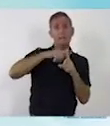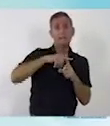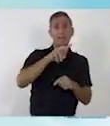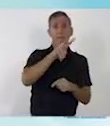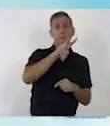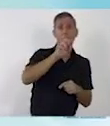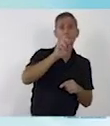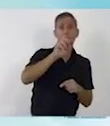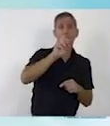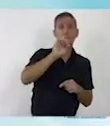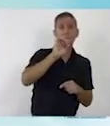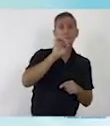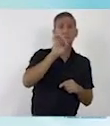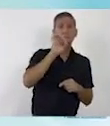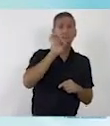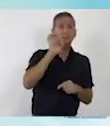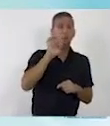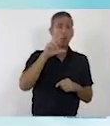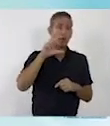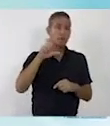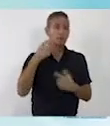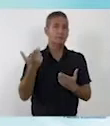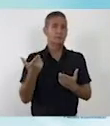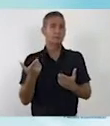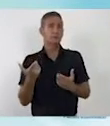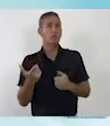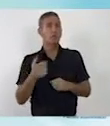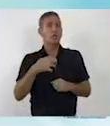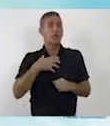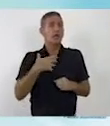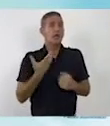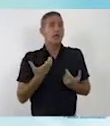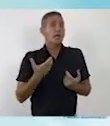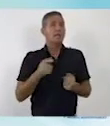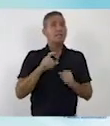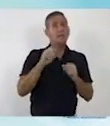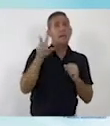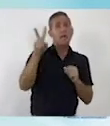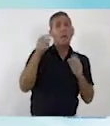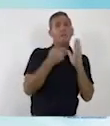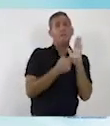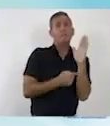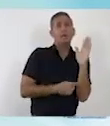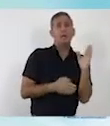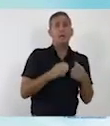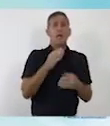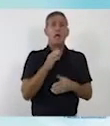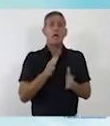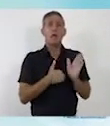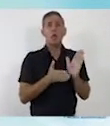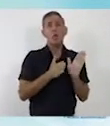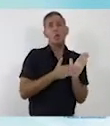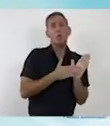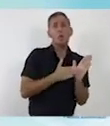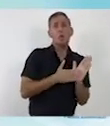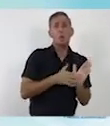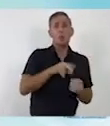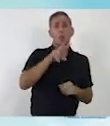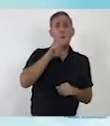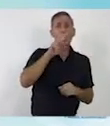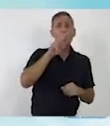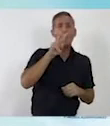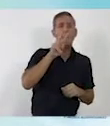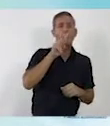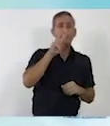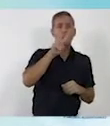y a la presión de 100 kilopascal, el volumen molar tiene un valor medido y comprobado de 24,8